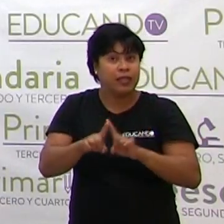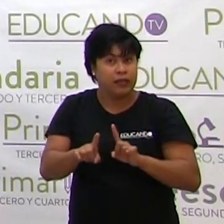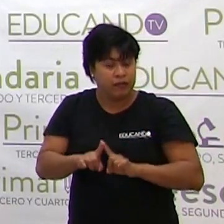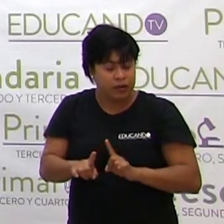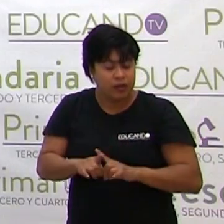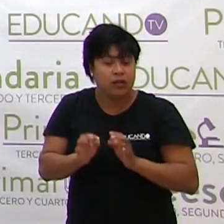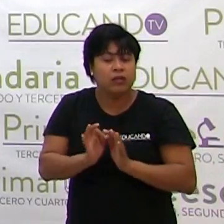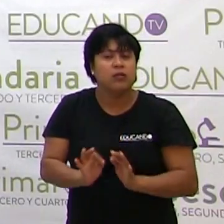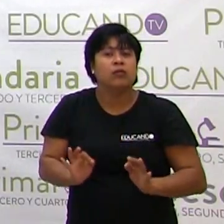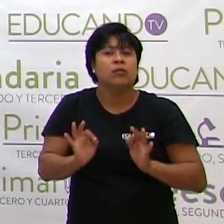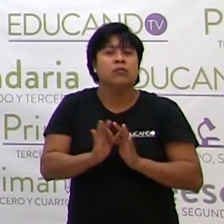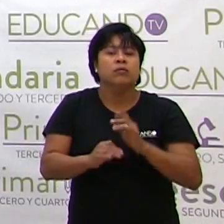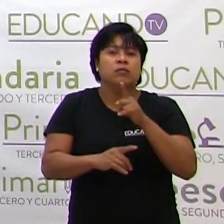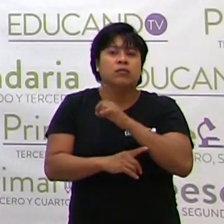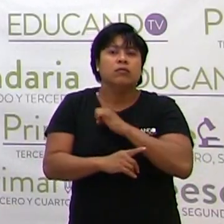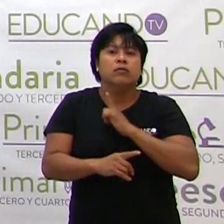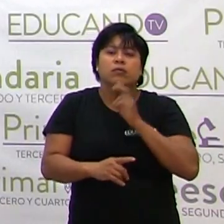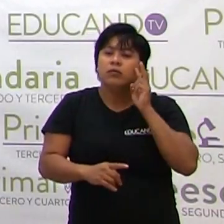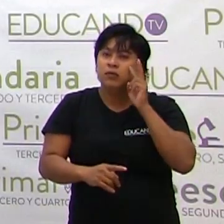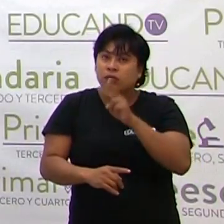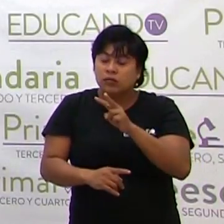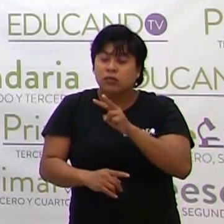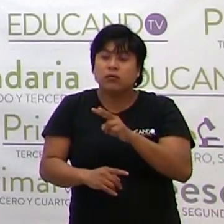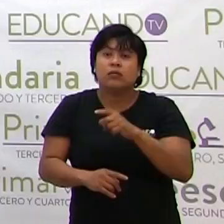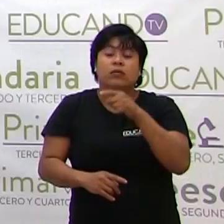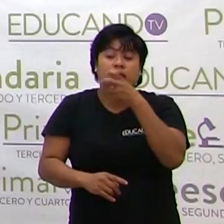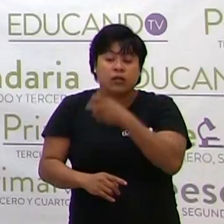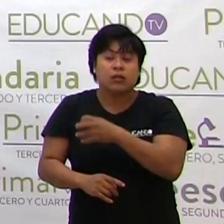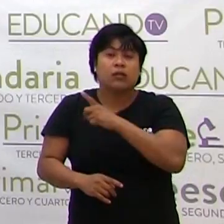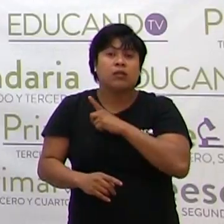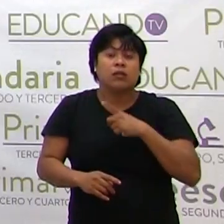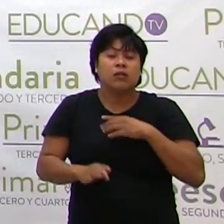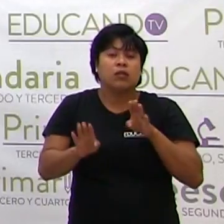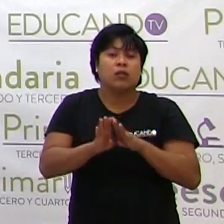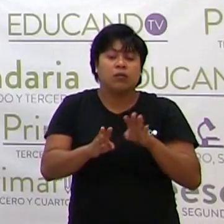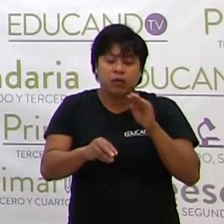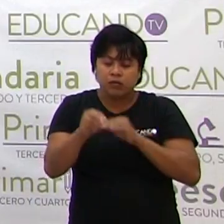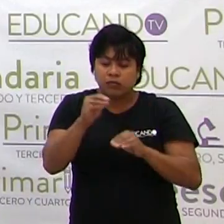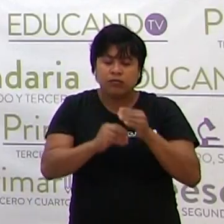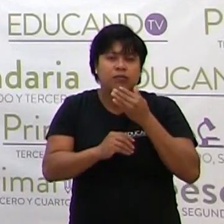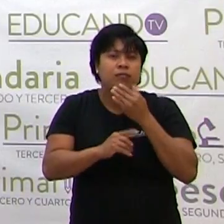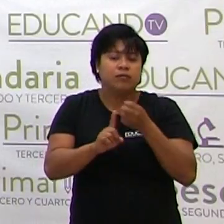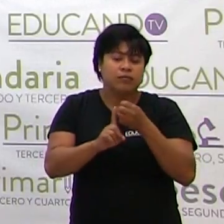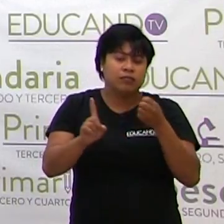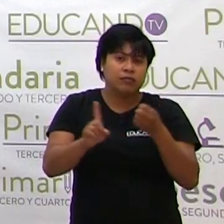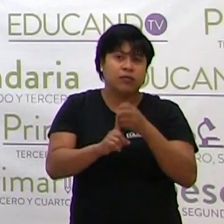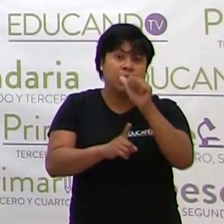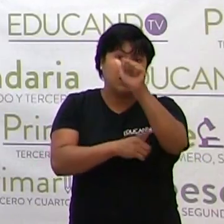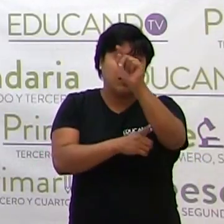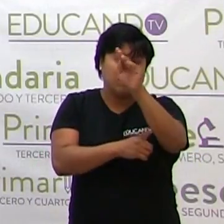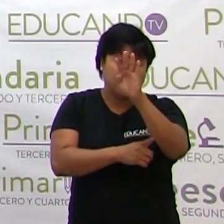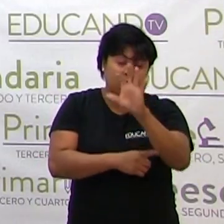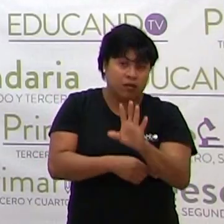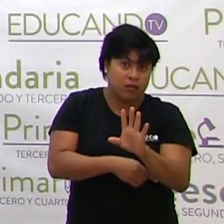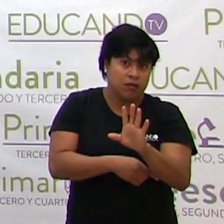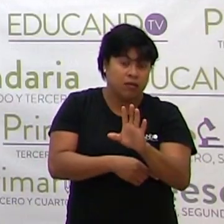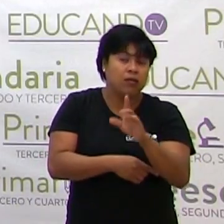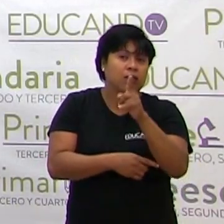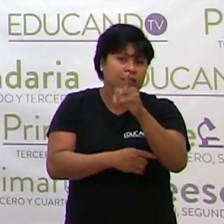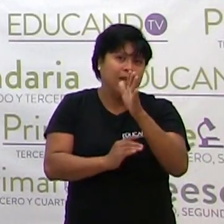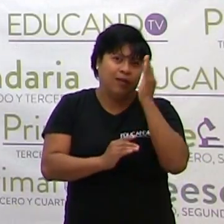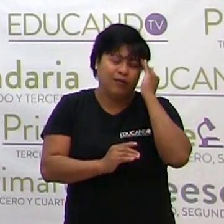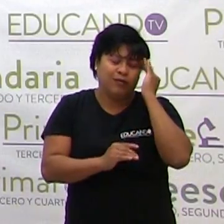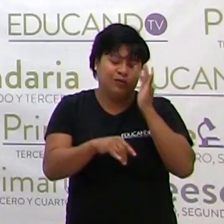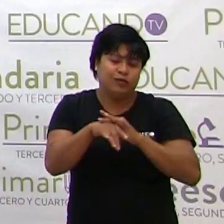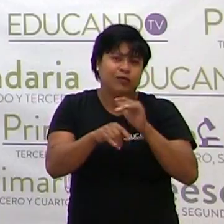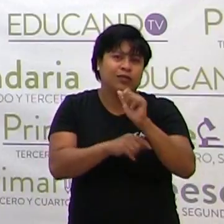es muy importante que tú reconozcas que estos tienen que estar organizados en forma alfabética. Tú ya conoces el alfabeto,